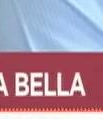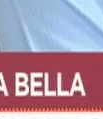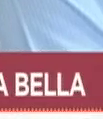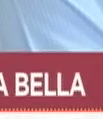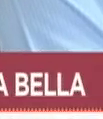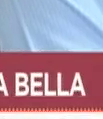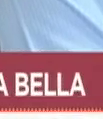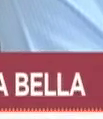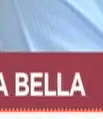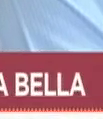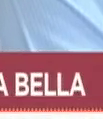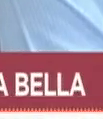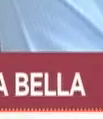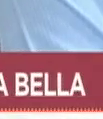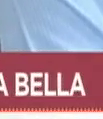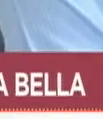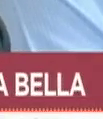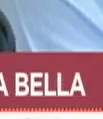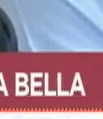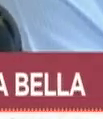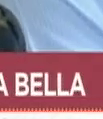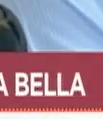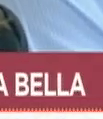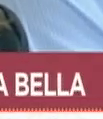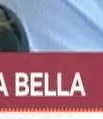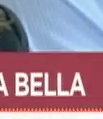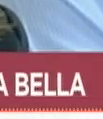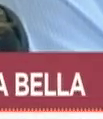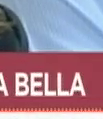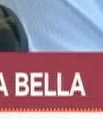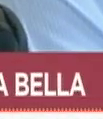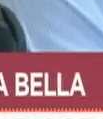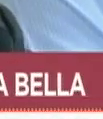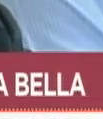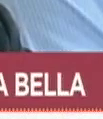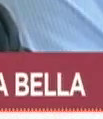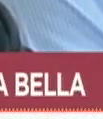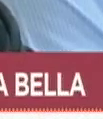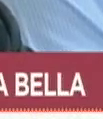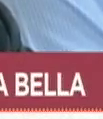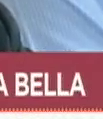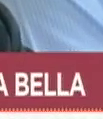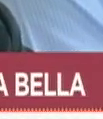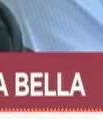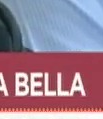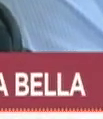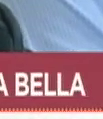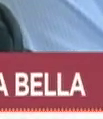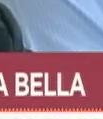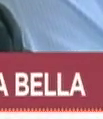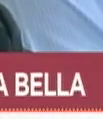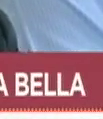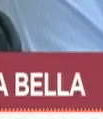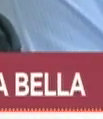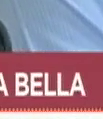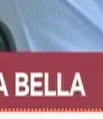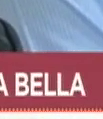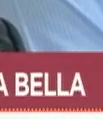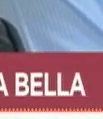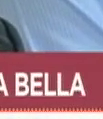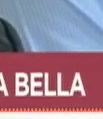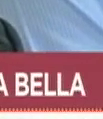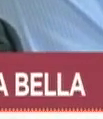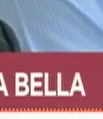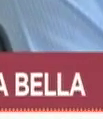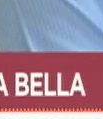que nosotros somos felices, que nosotros de verdad queremos un espacio para la vida, para el vivir viviendo como nos